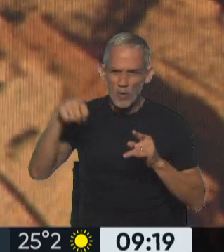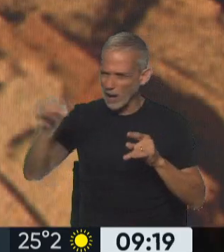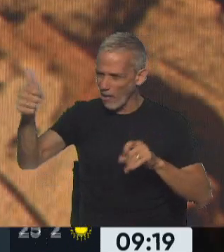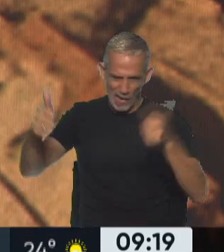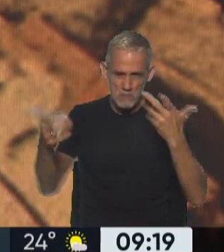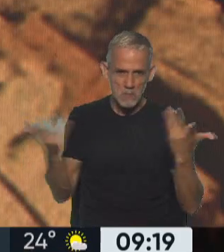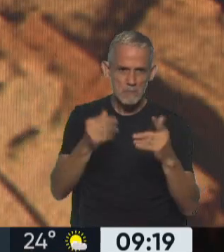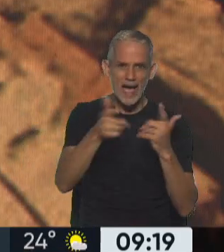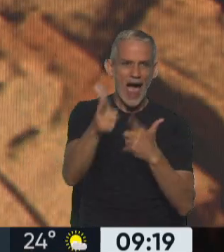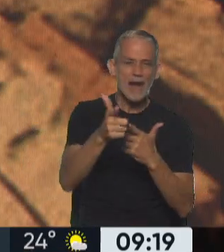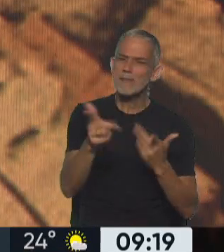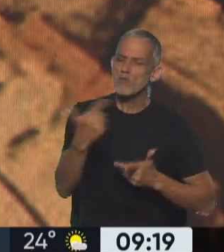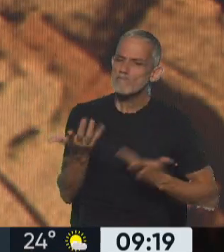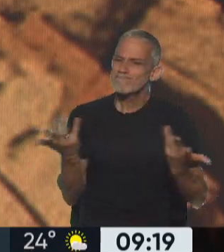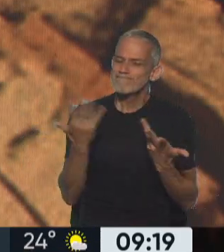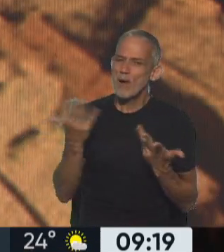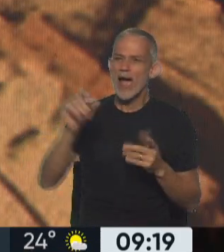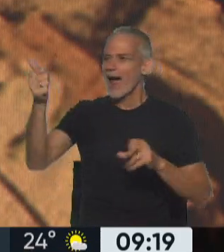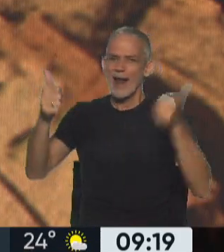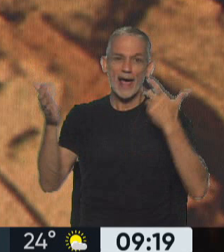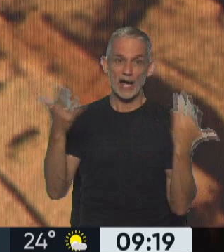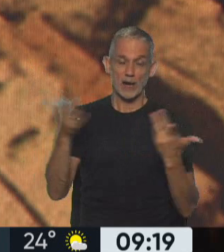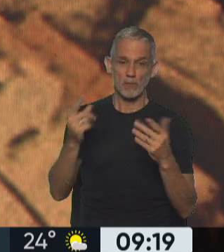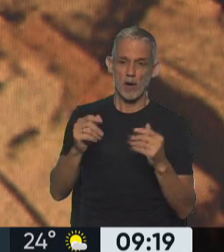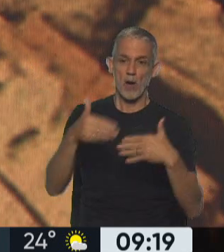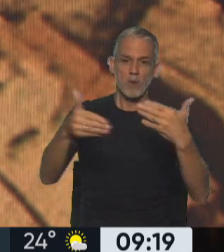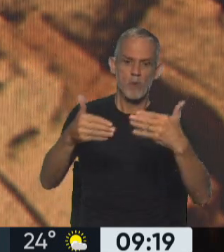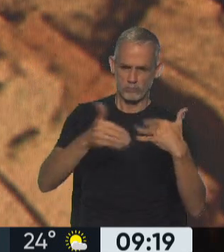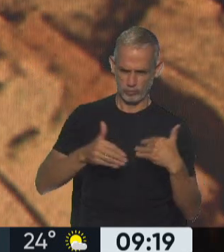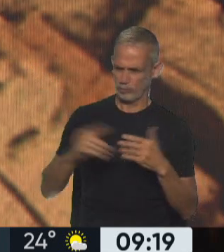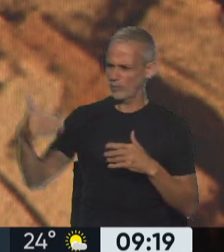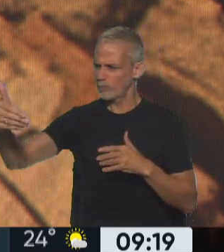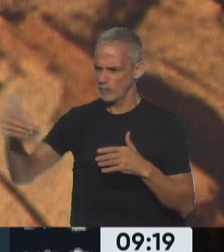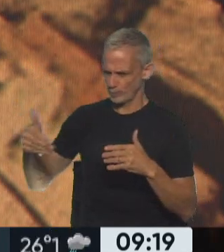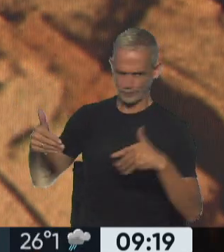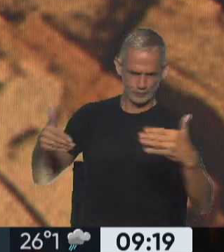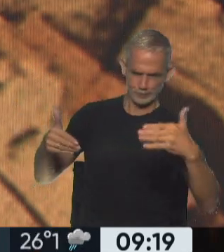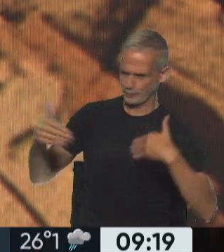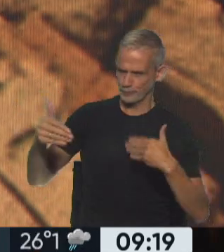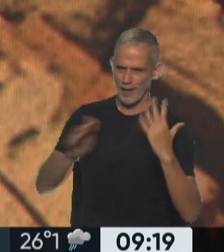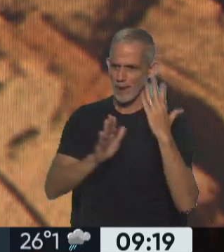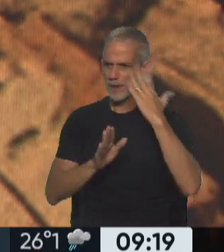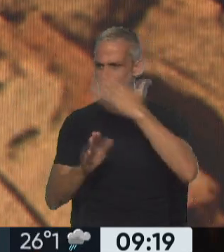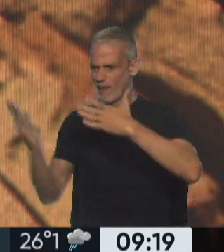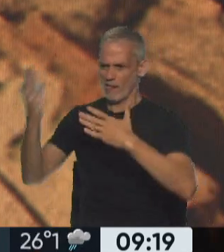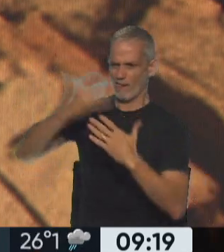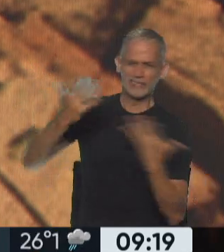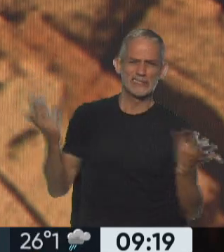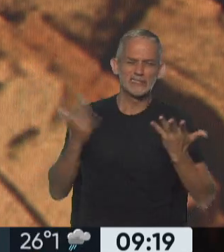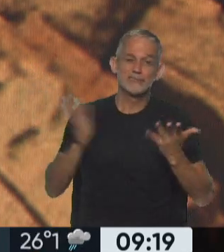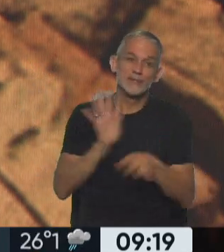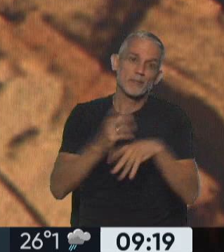del armamento. ¿Por qué? Porque es avanzar, retroceder, y en realidad lo que parece ser es más una guerra de